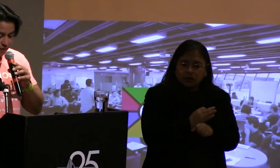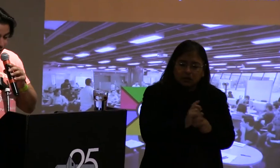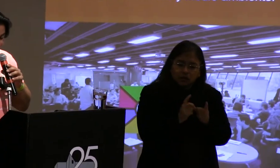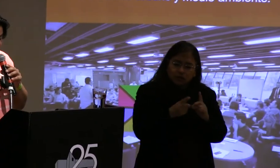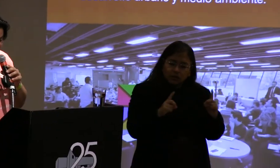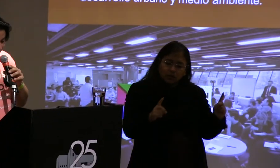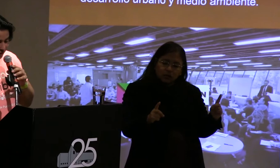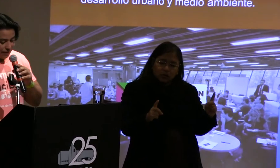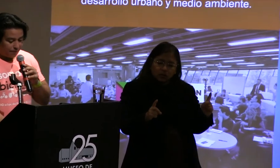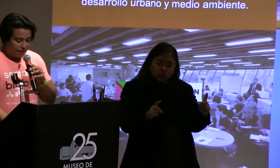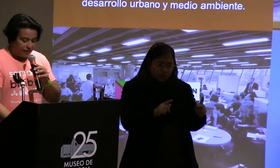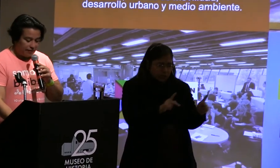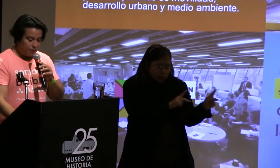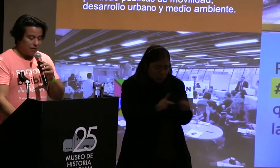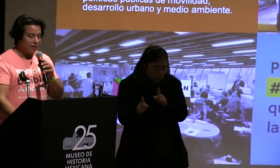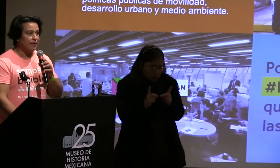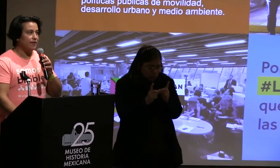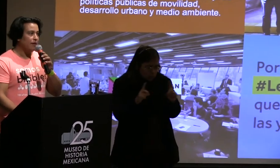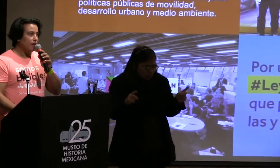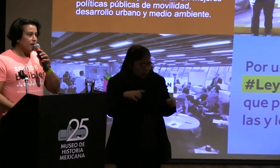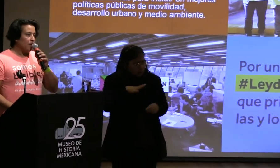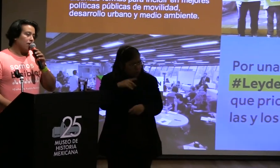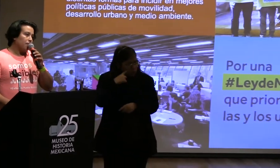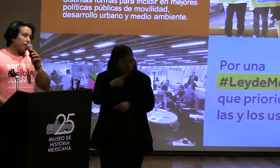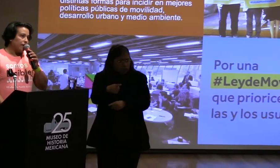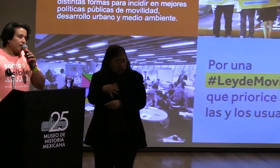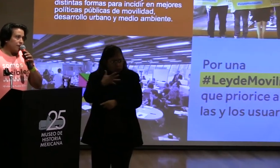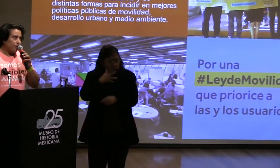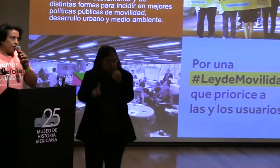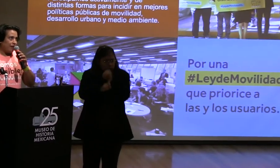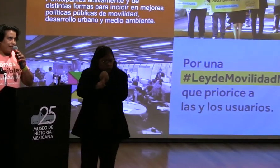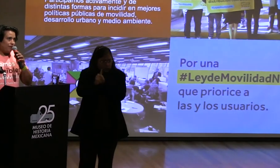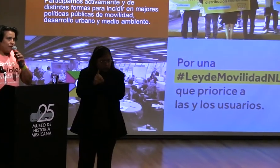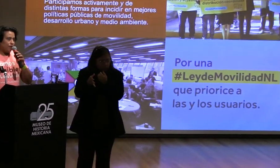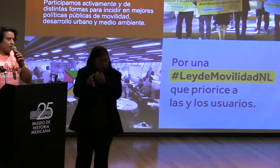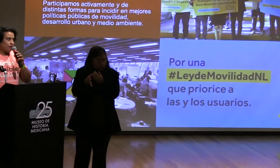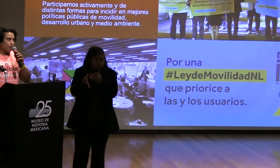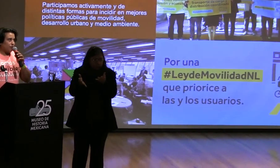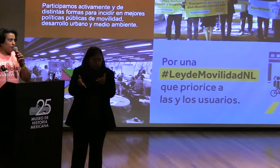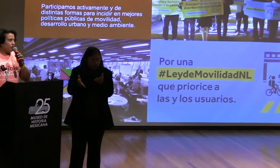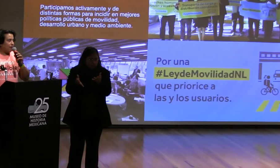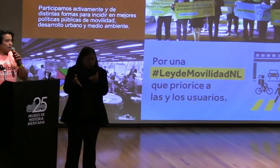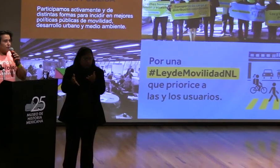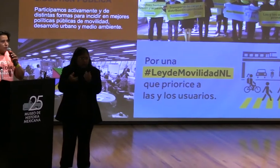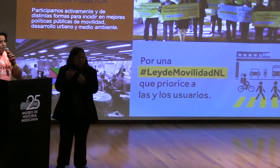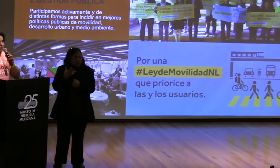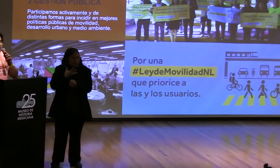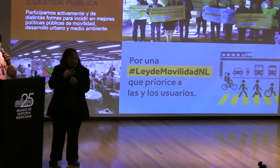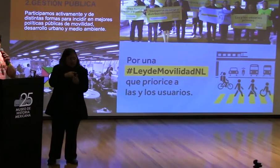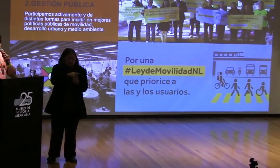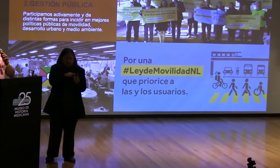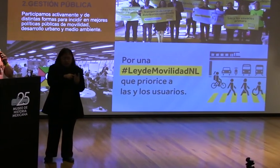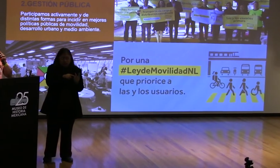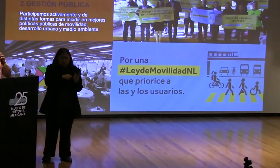conforme empezamos a ver diferentes problemáticas sobre todo al inicio de los primeros dos años